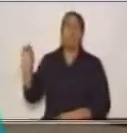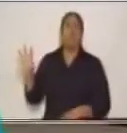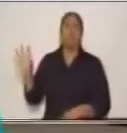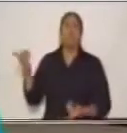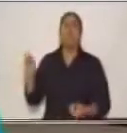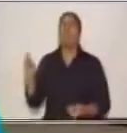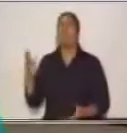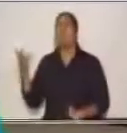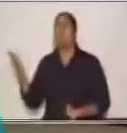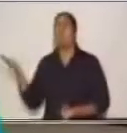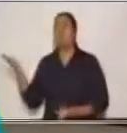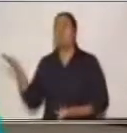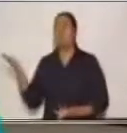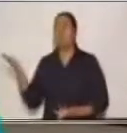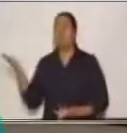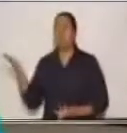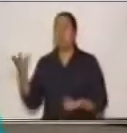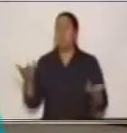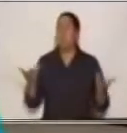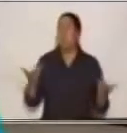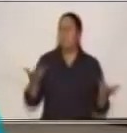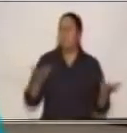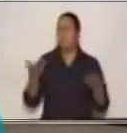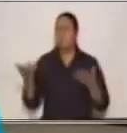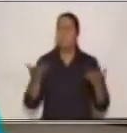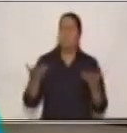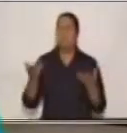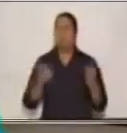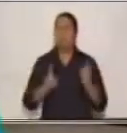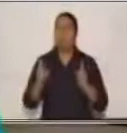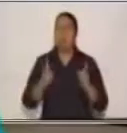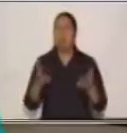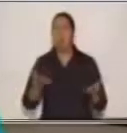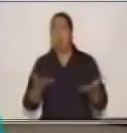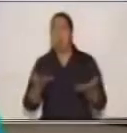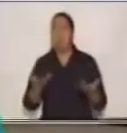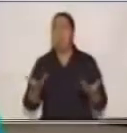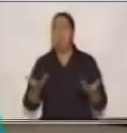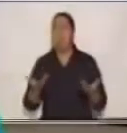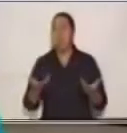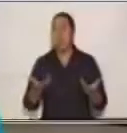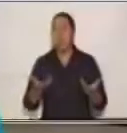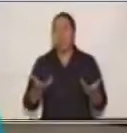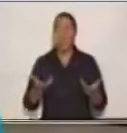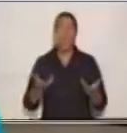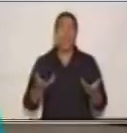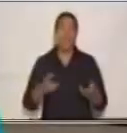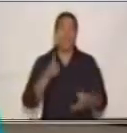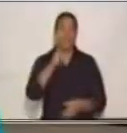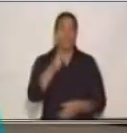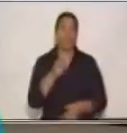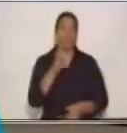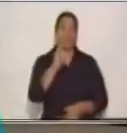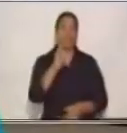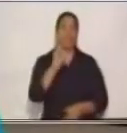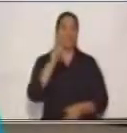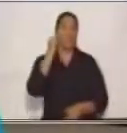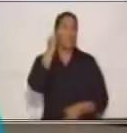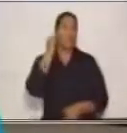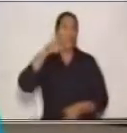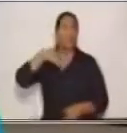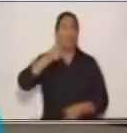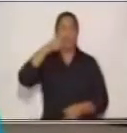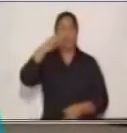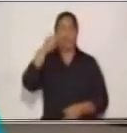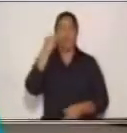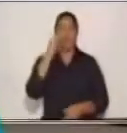colocar? ¿En la parte dogmática o en la parte pragmática? En este caso es en la parte dogmática porque es la